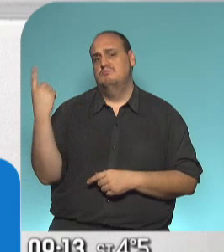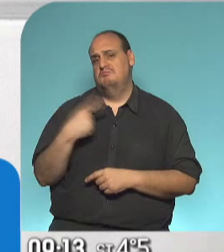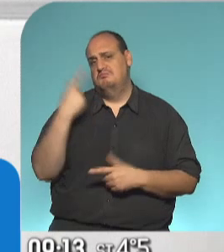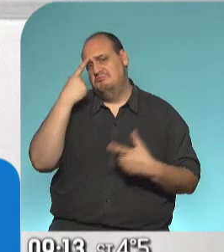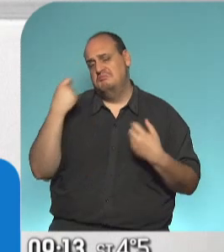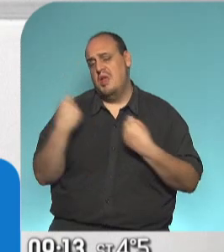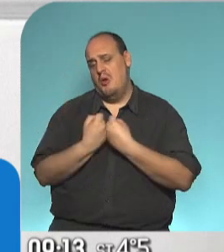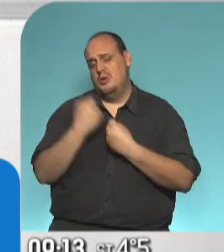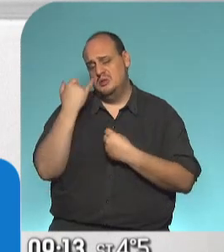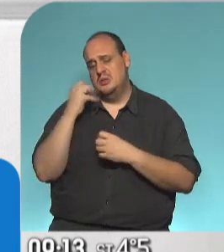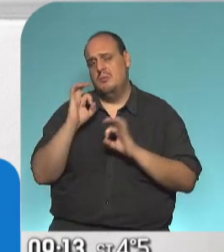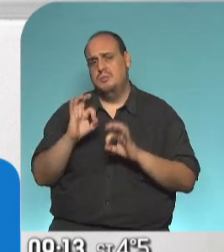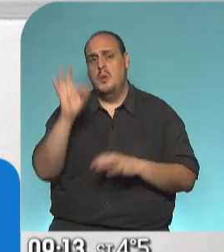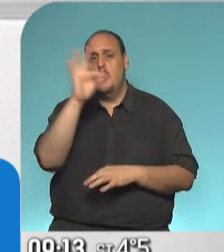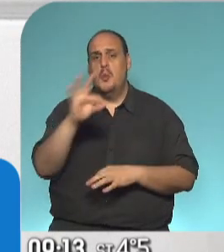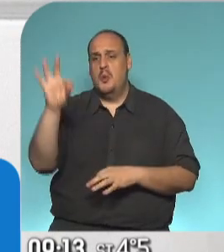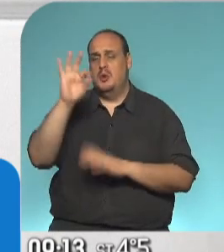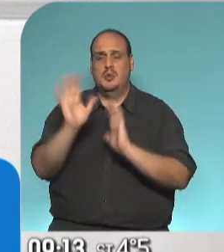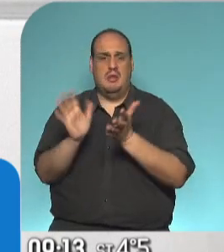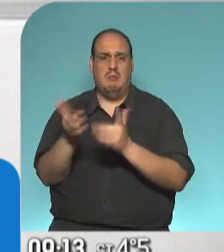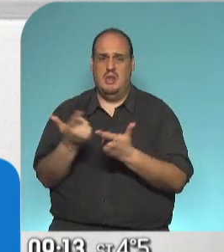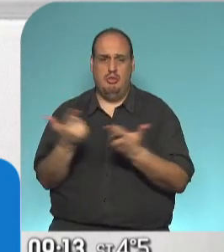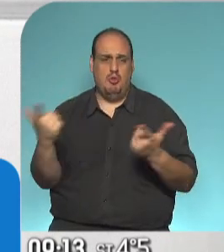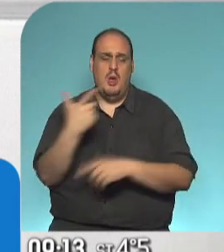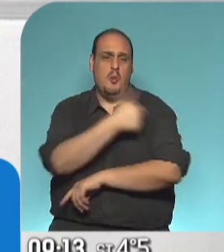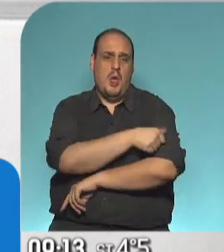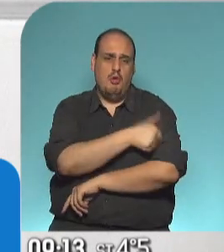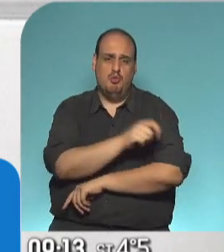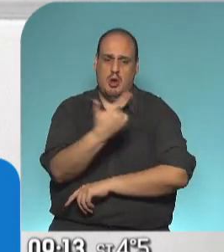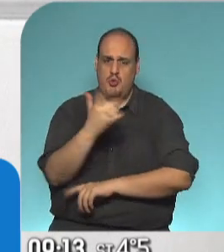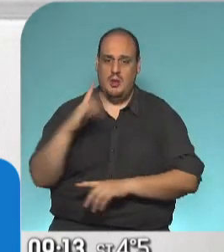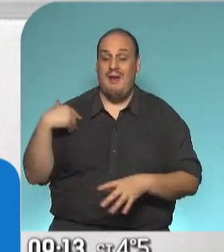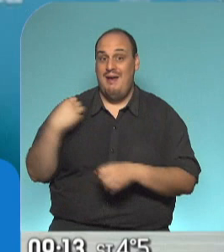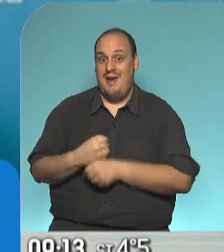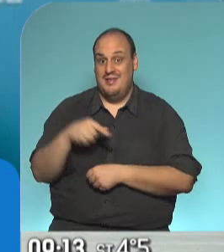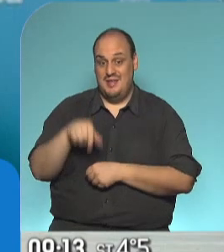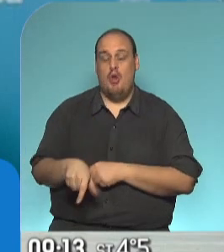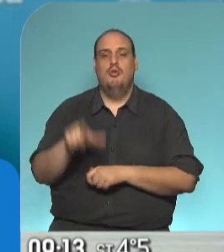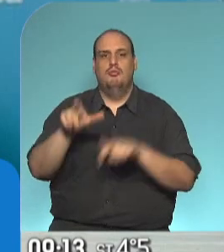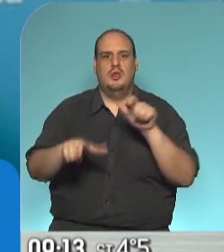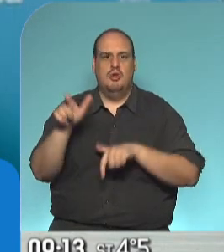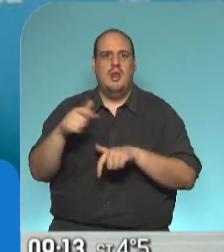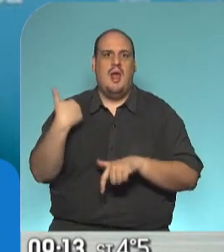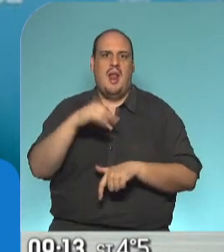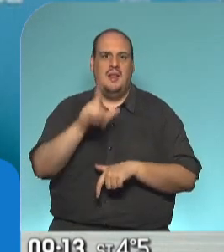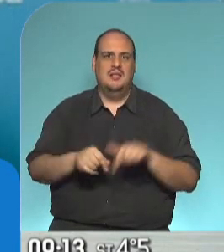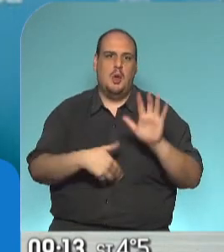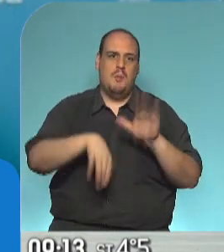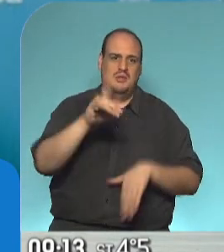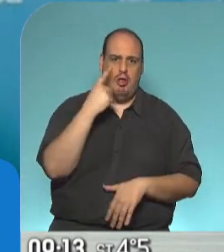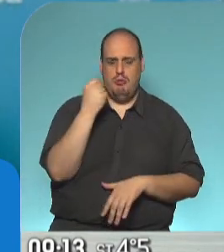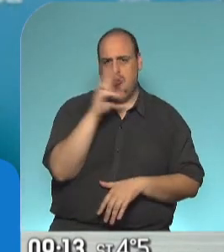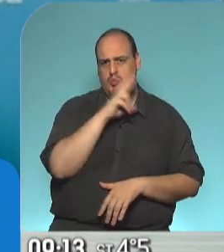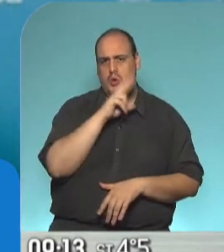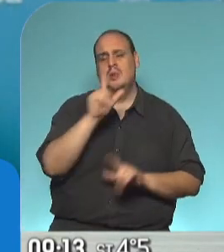que es un virus que no tiene tratamiento, que no tiene vacuna, al cual todavía la gran mayoría de los argentinos, las argentinas